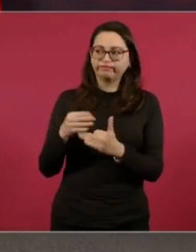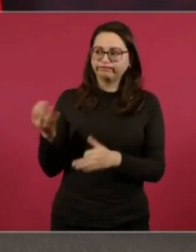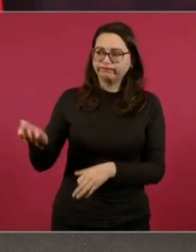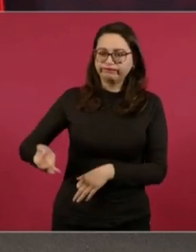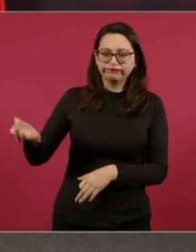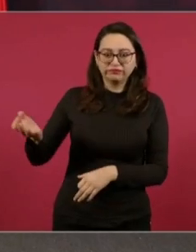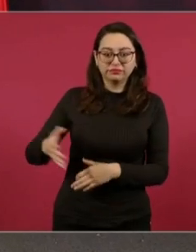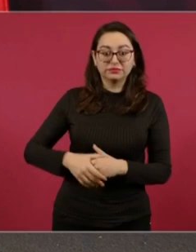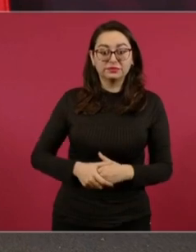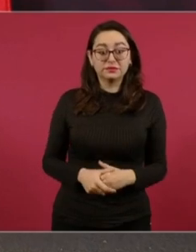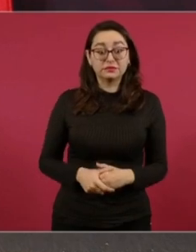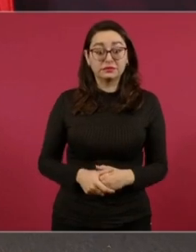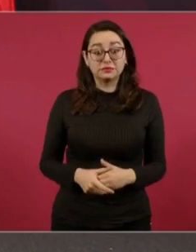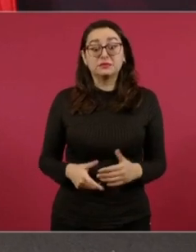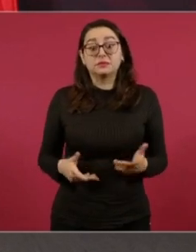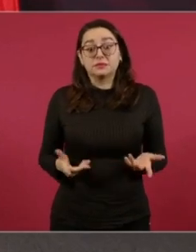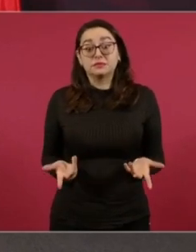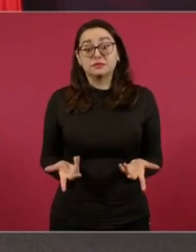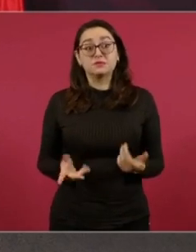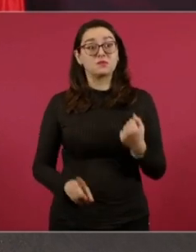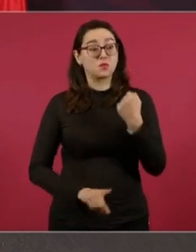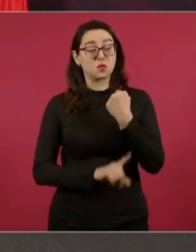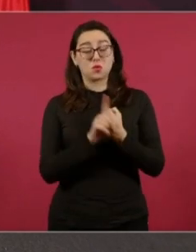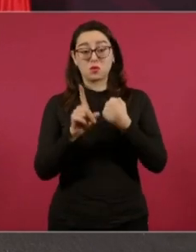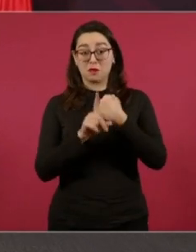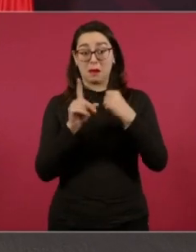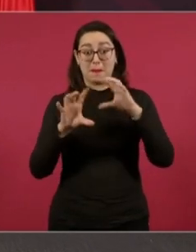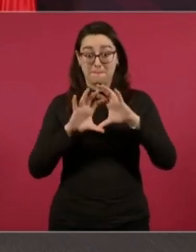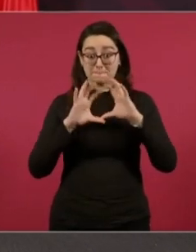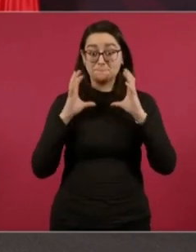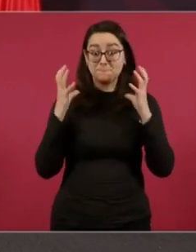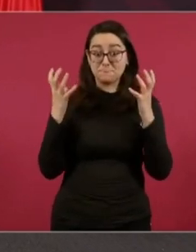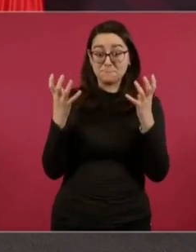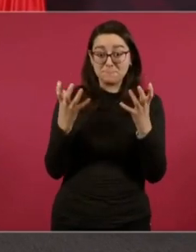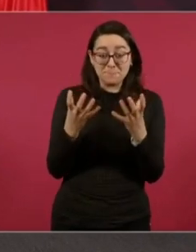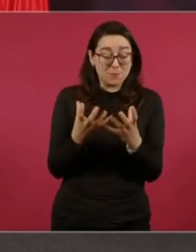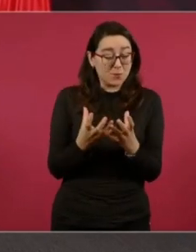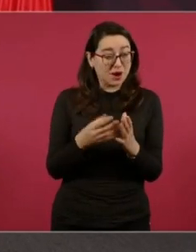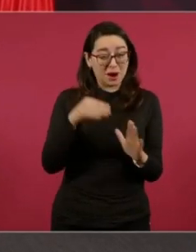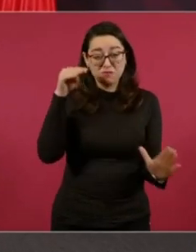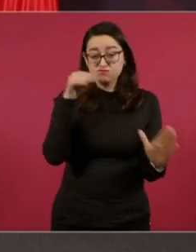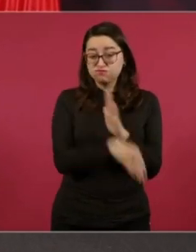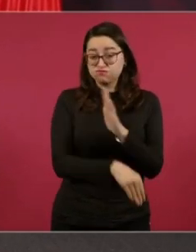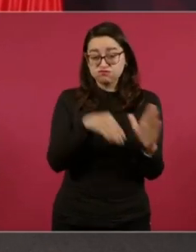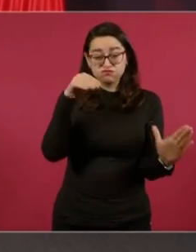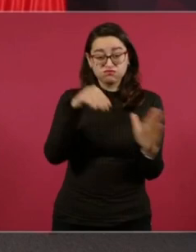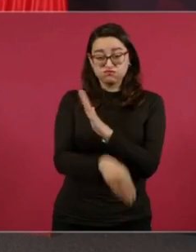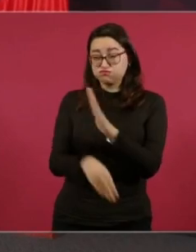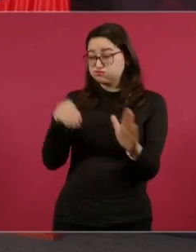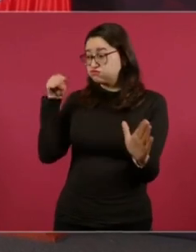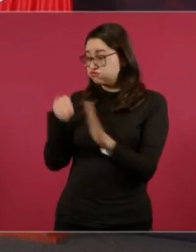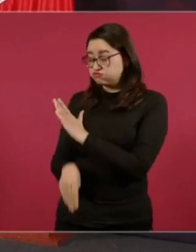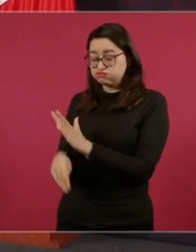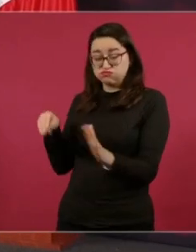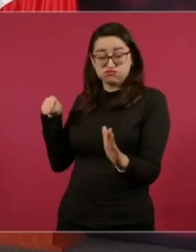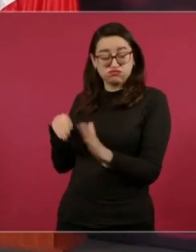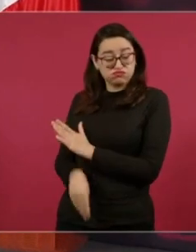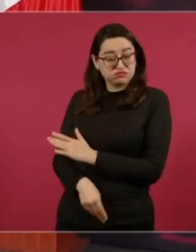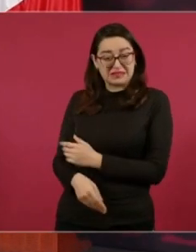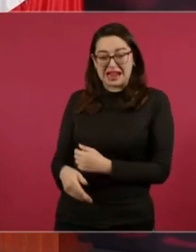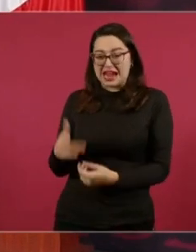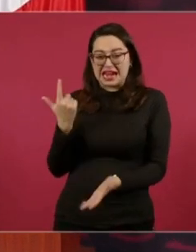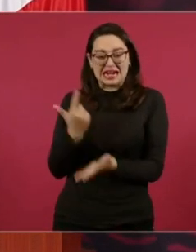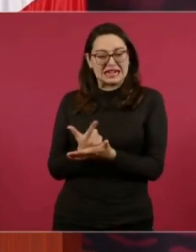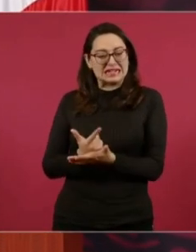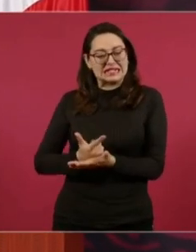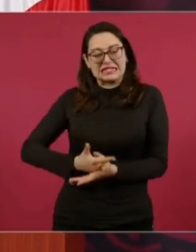Y miren lo que se ocasionó. Se cayó la economía en el mundo y en México, como